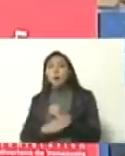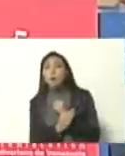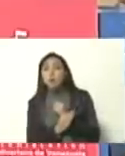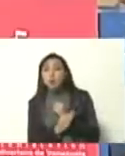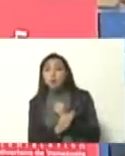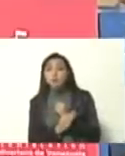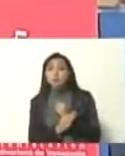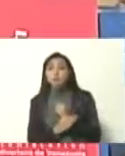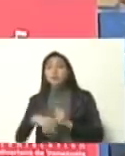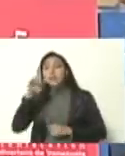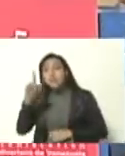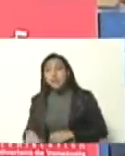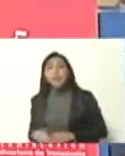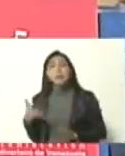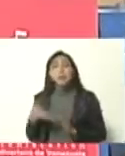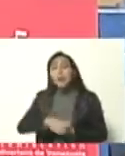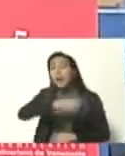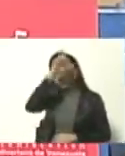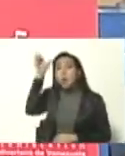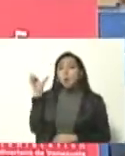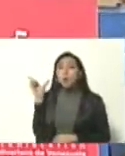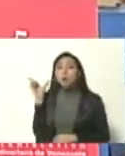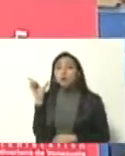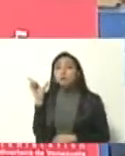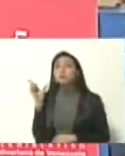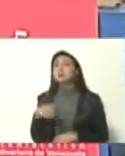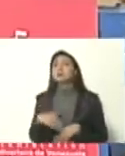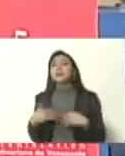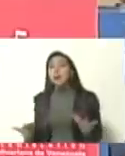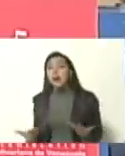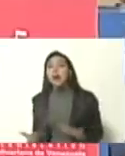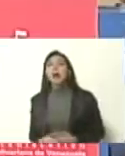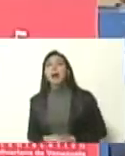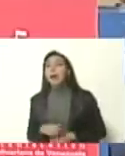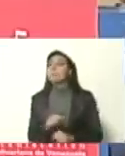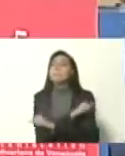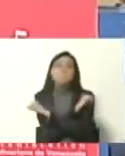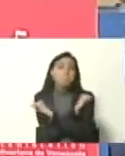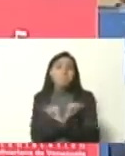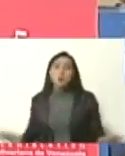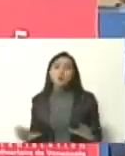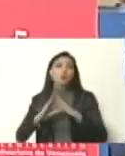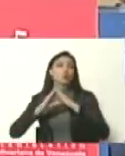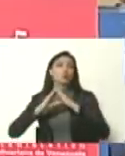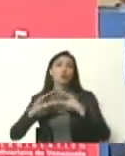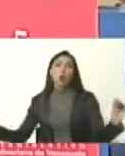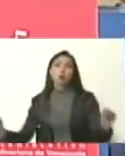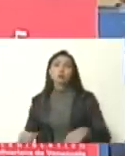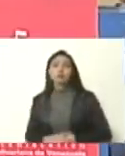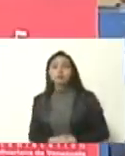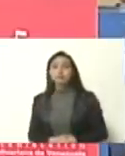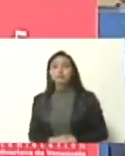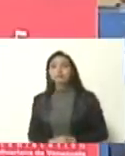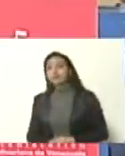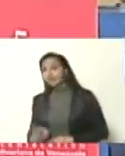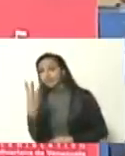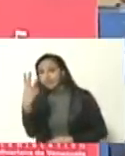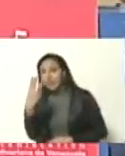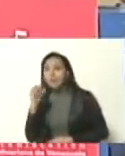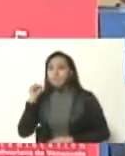defienden a Leopoldo López, pues el plan era volarlos a ustedes también, con tres explosivos de alta potencia.